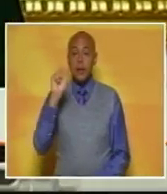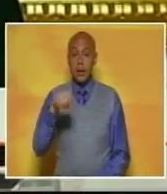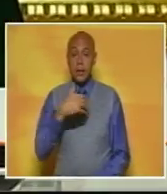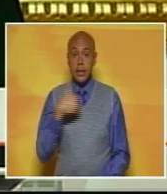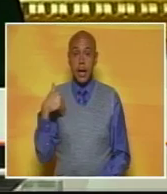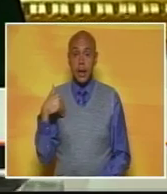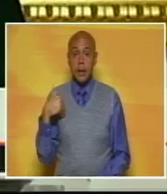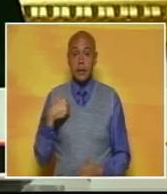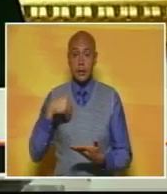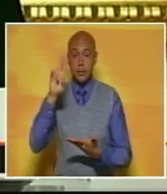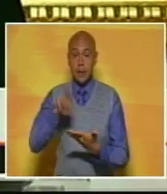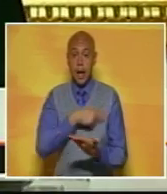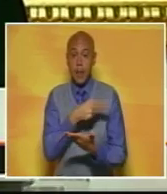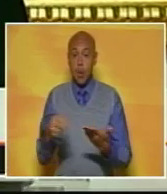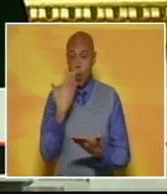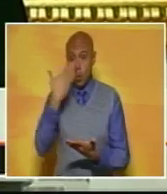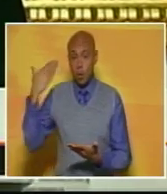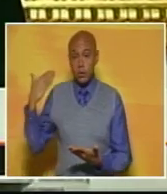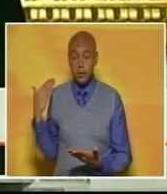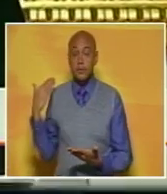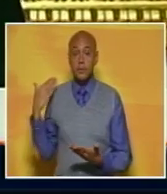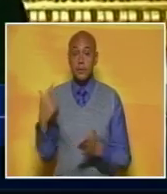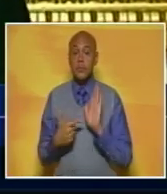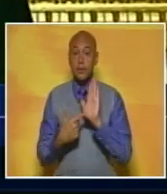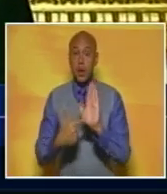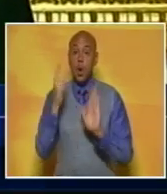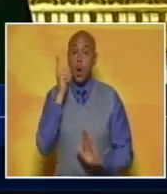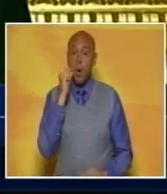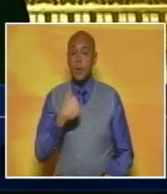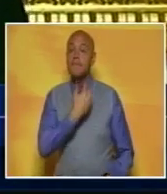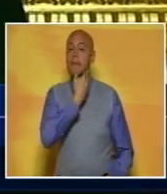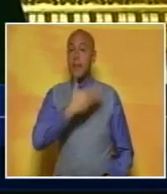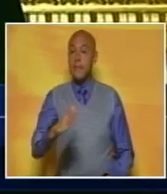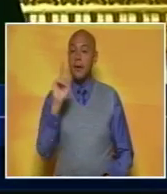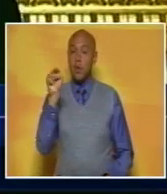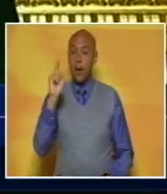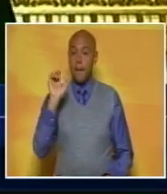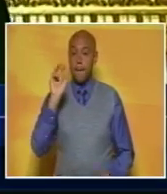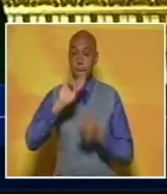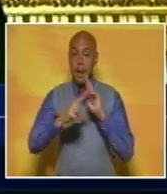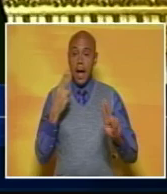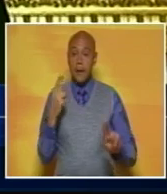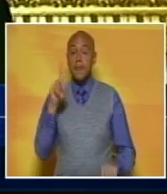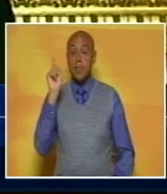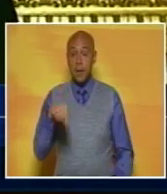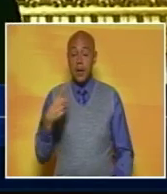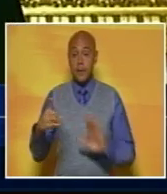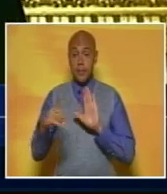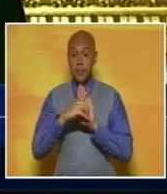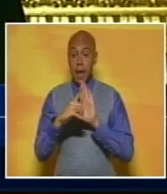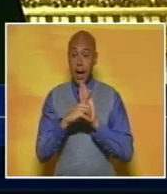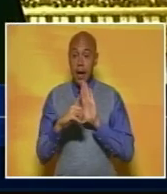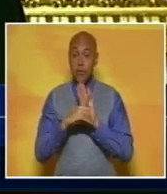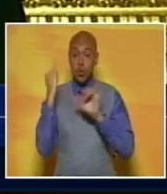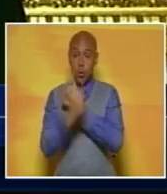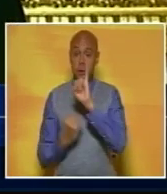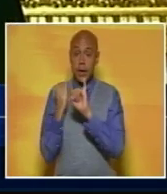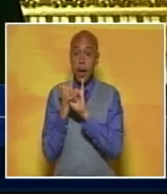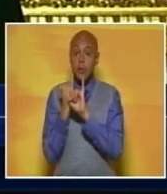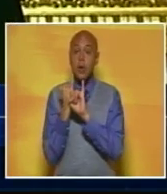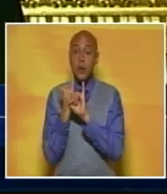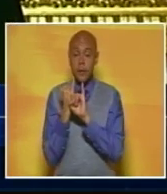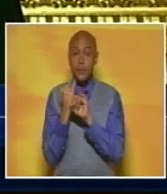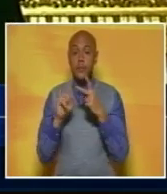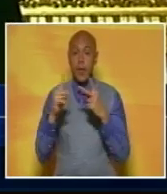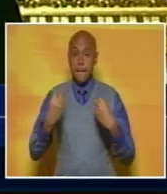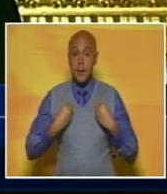ya caduco destino manifiesto, reiteró su desprecio por la paz, por el derecho internacional, por